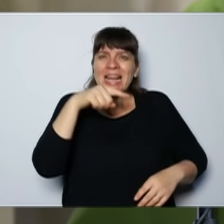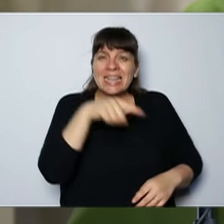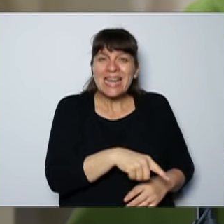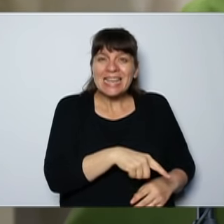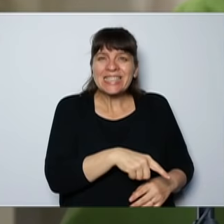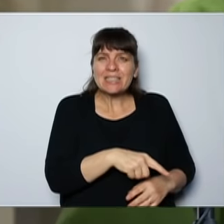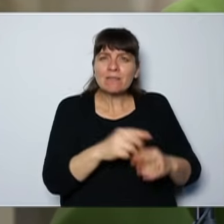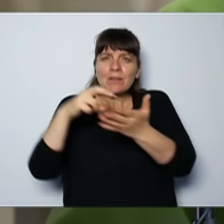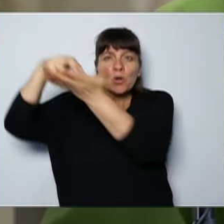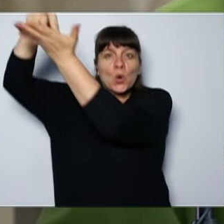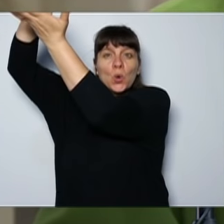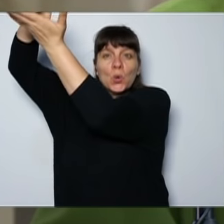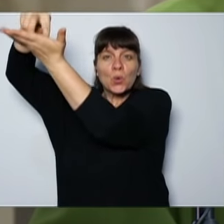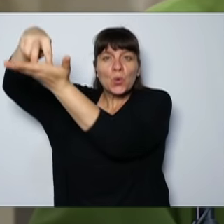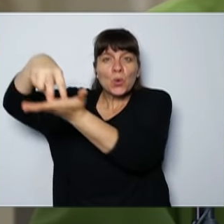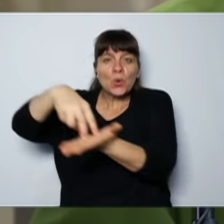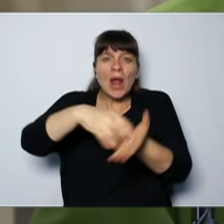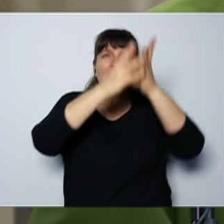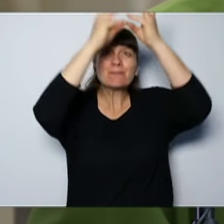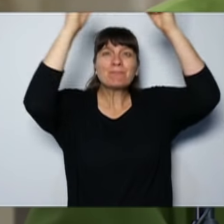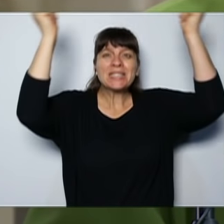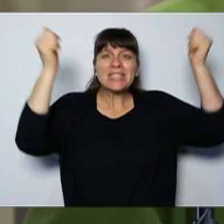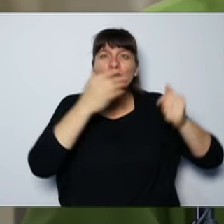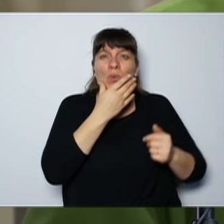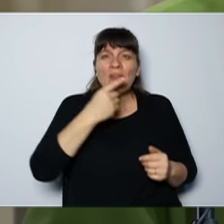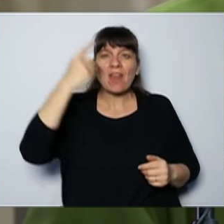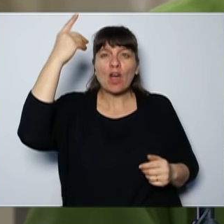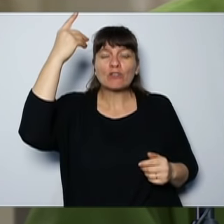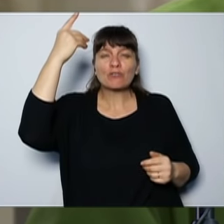allí desciende el Espíritu del Señor,